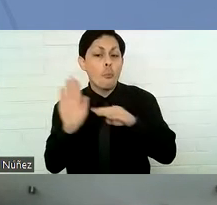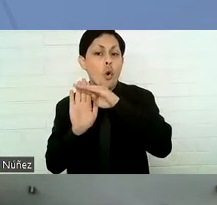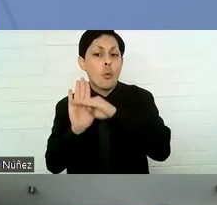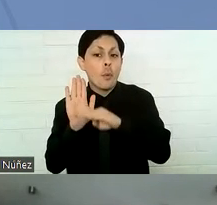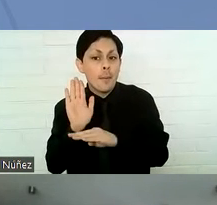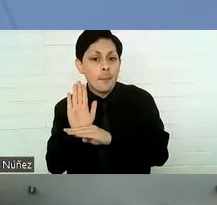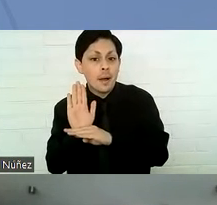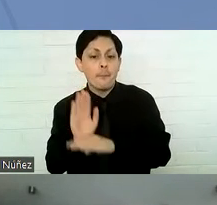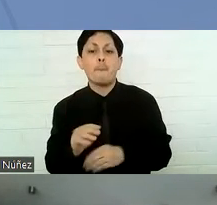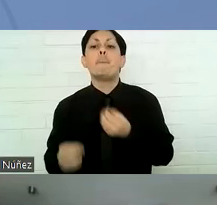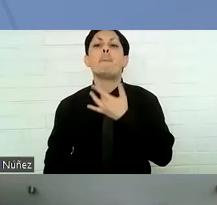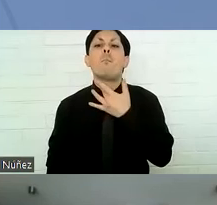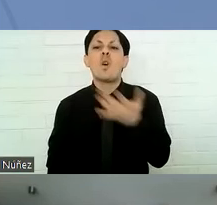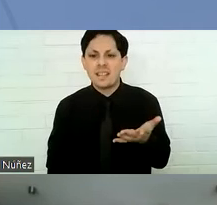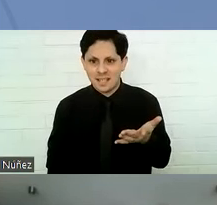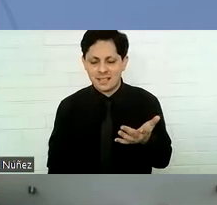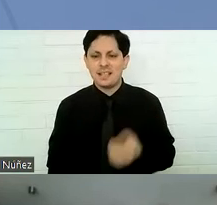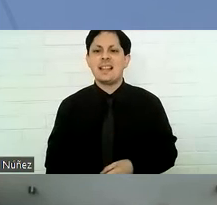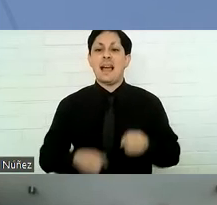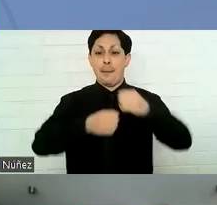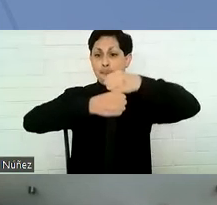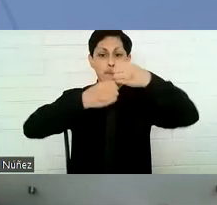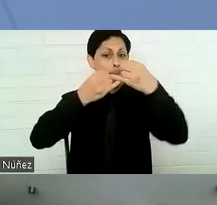pluralidad está por ser